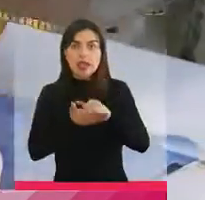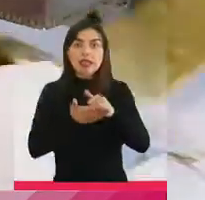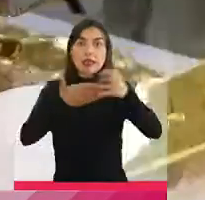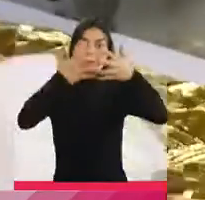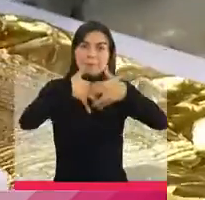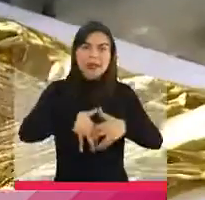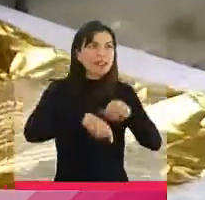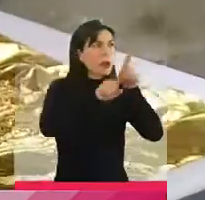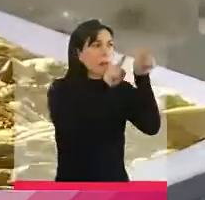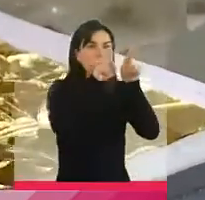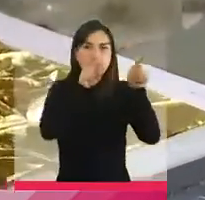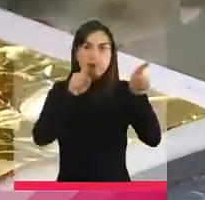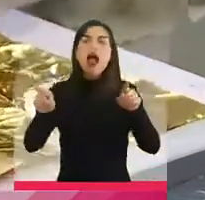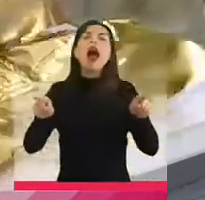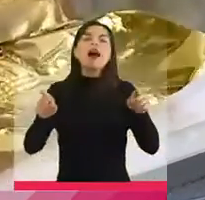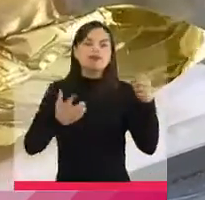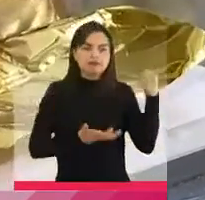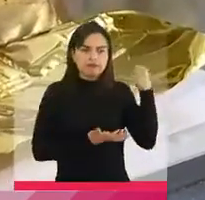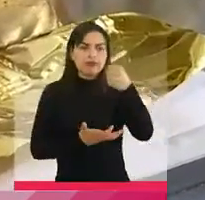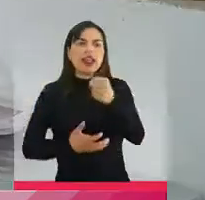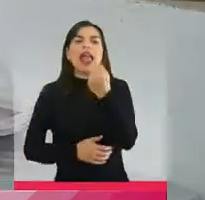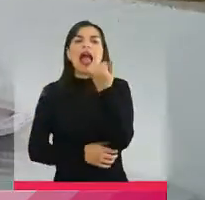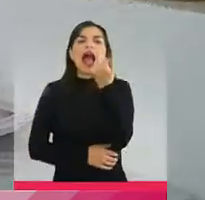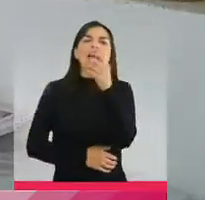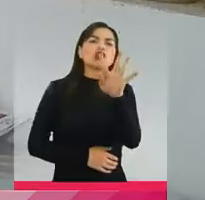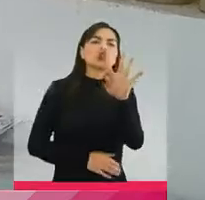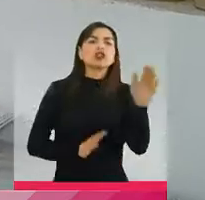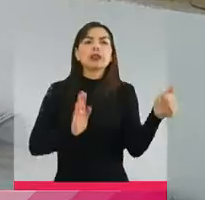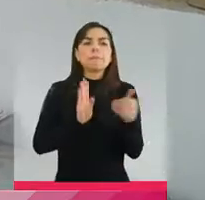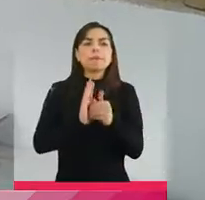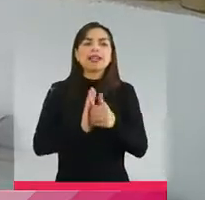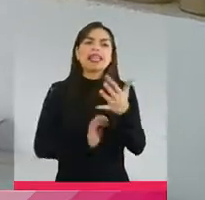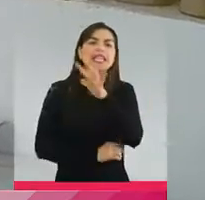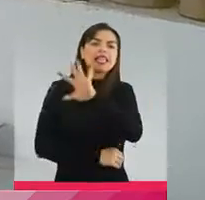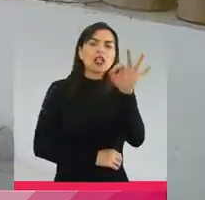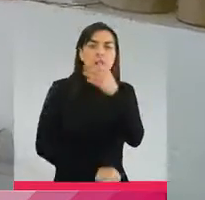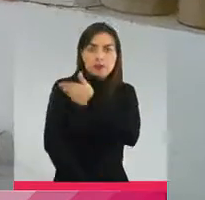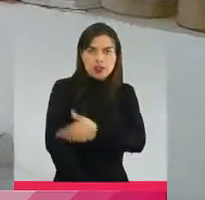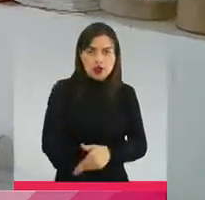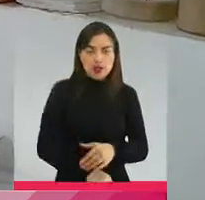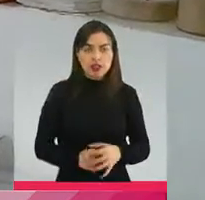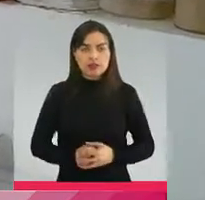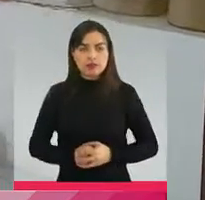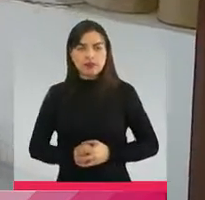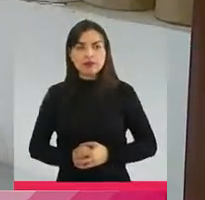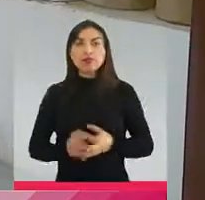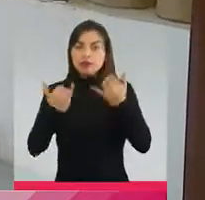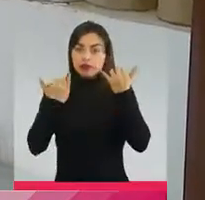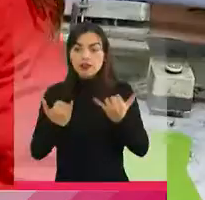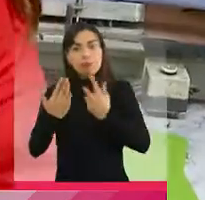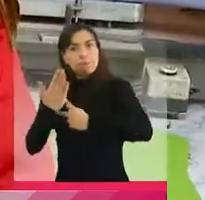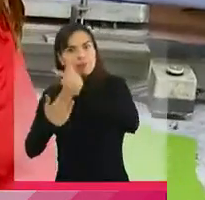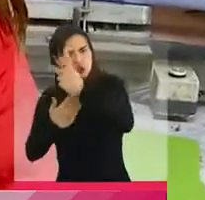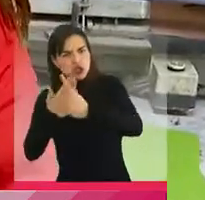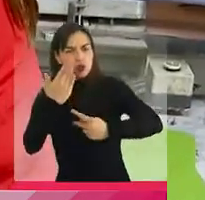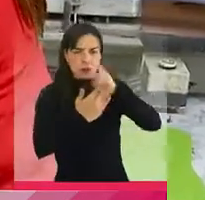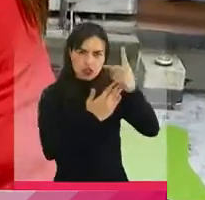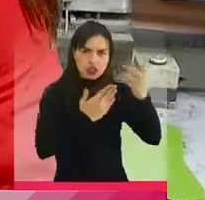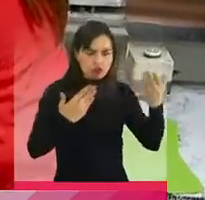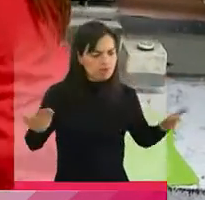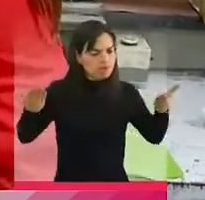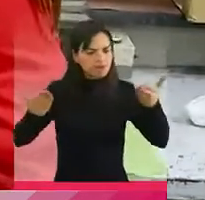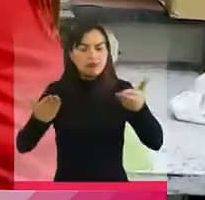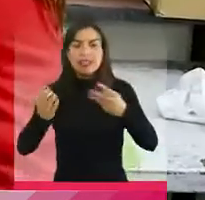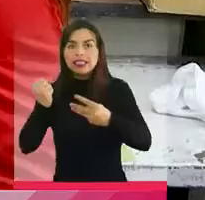de 14.571 millones. La cofinanciación de los proyectos presentados entre el SENA y la empresa privada